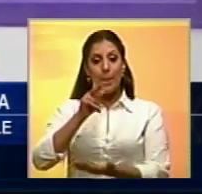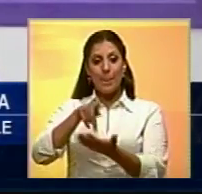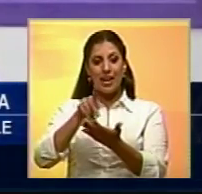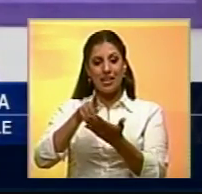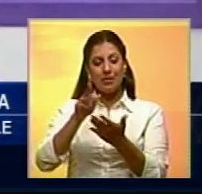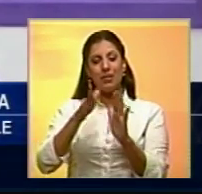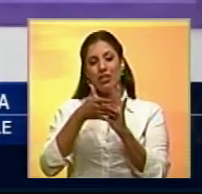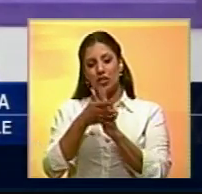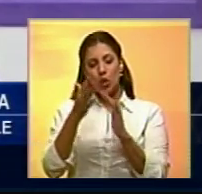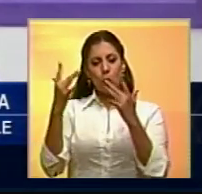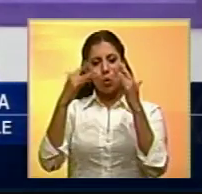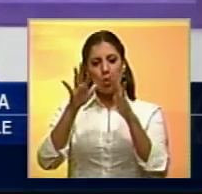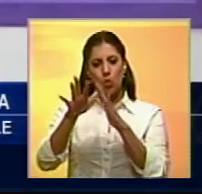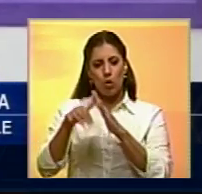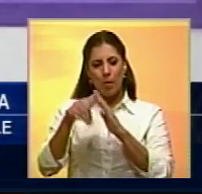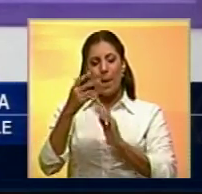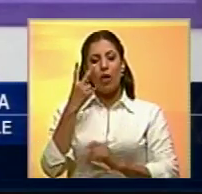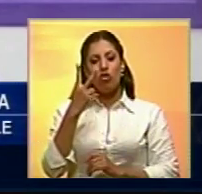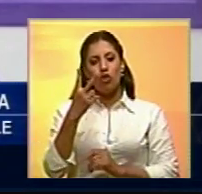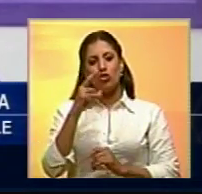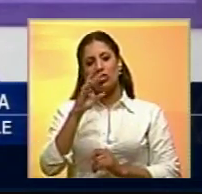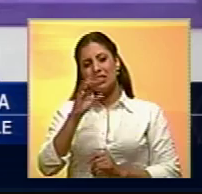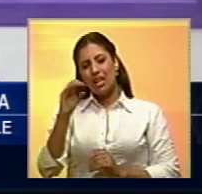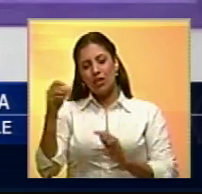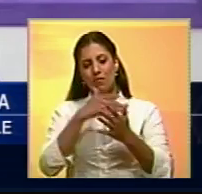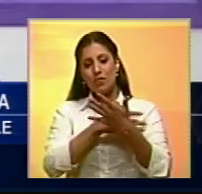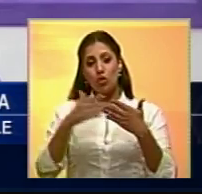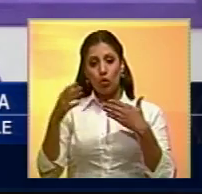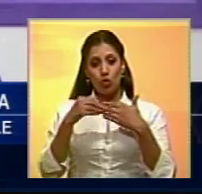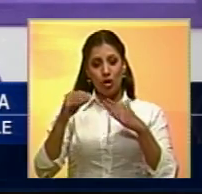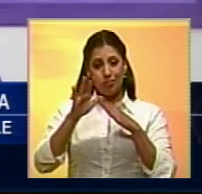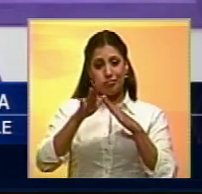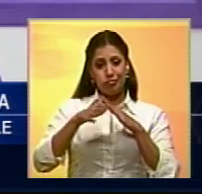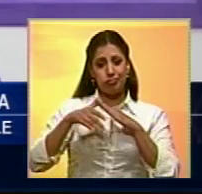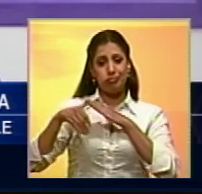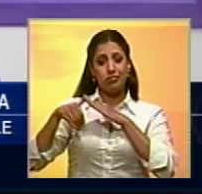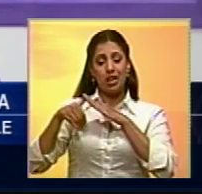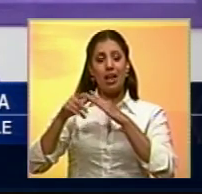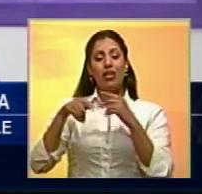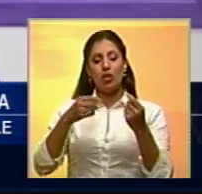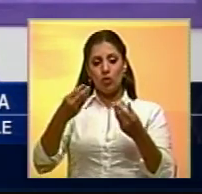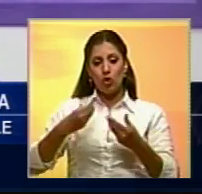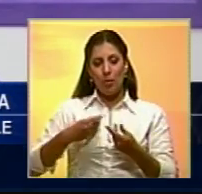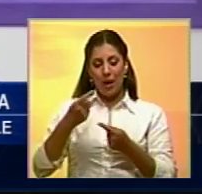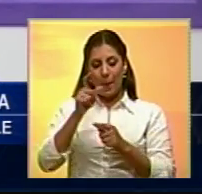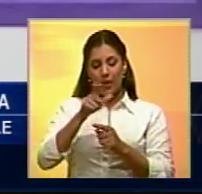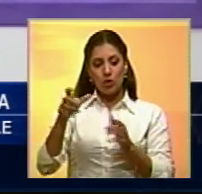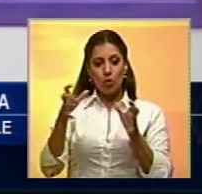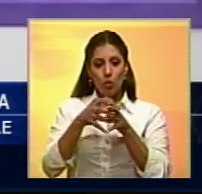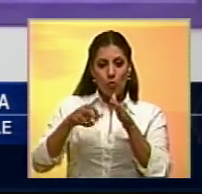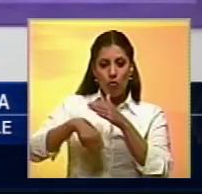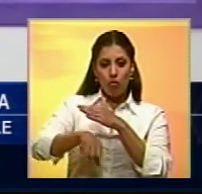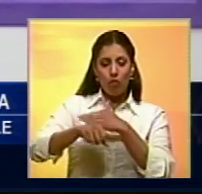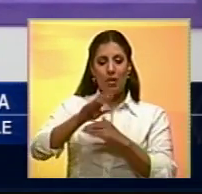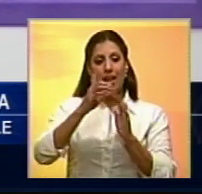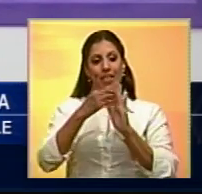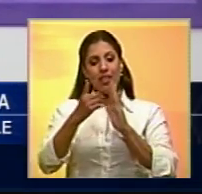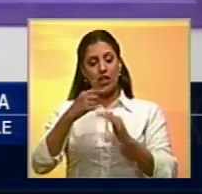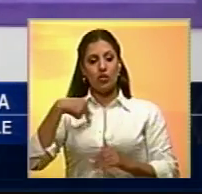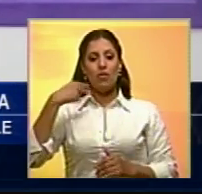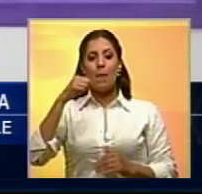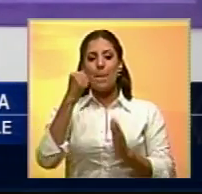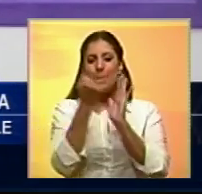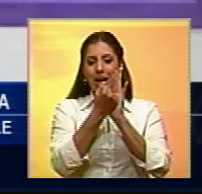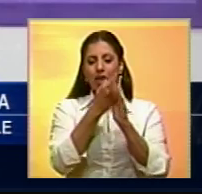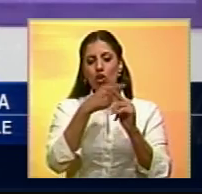en esquemas de sobornos por más de 200 millones de dólares solicitados y recibidos por dirigentes del fútbol por derechos de marketing